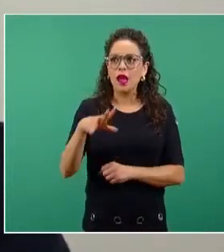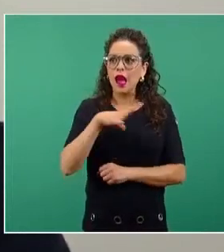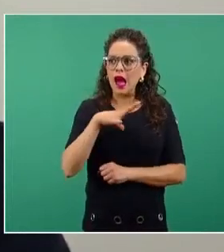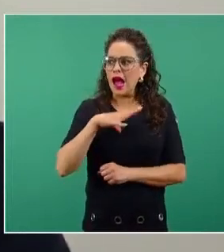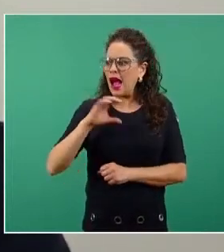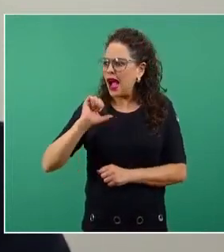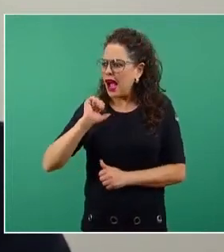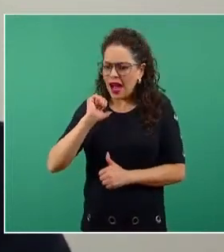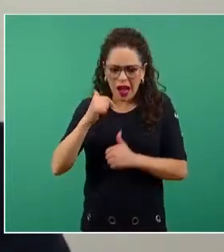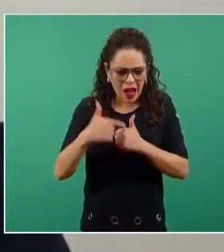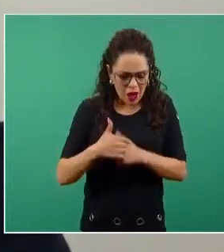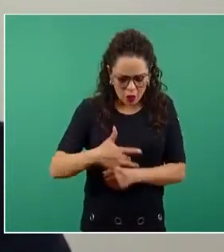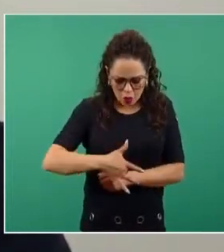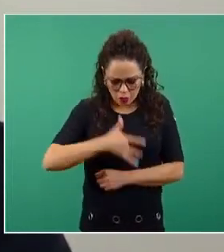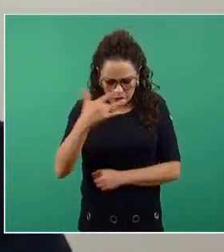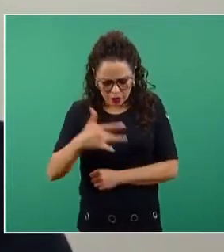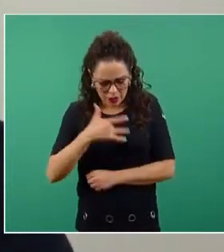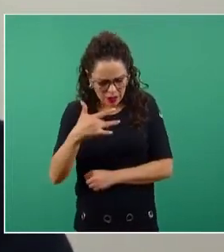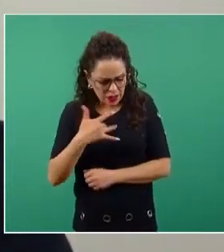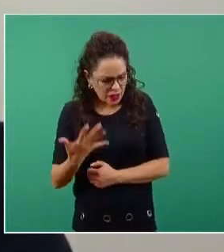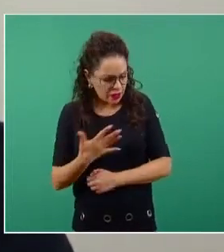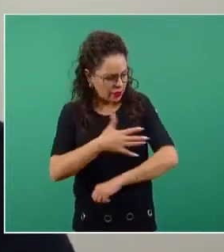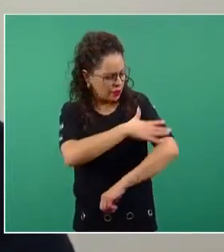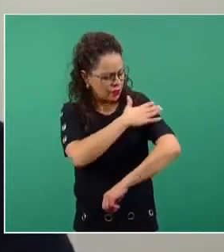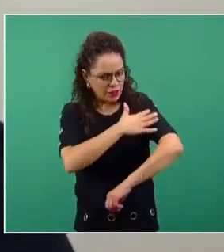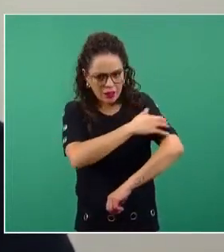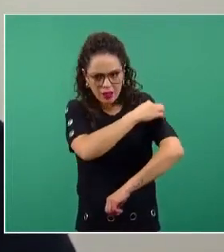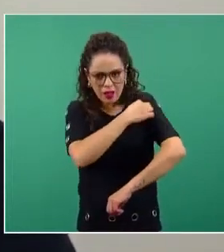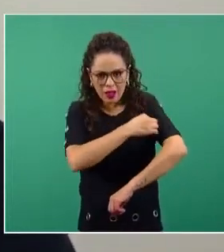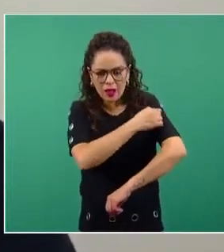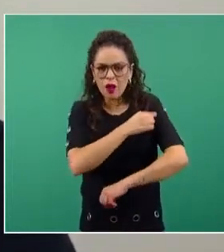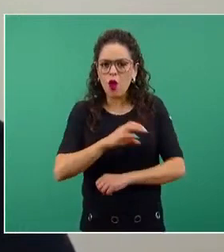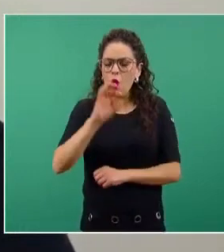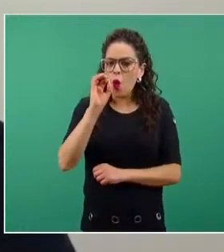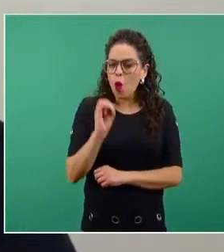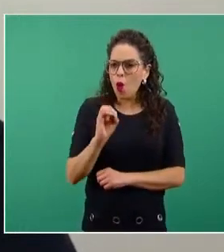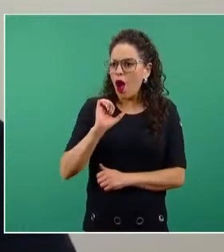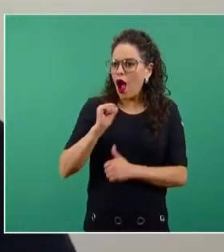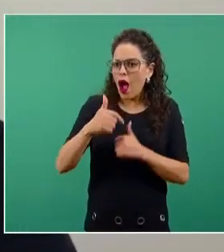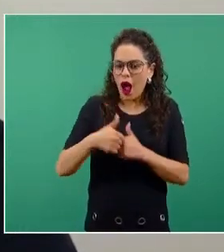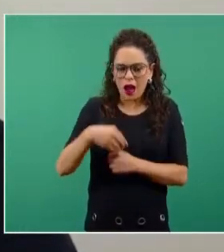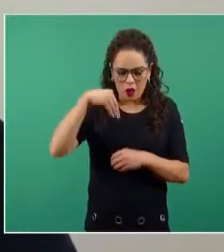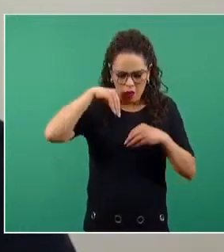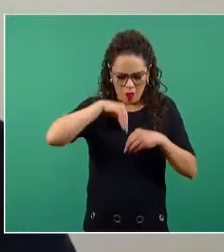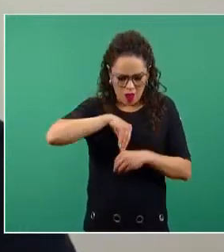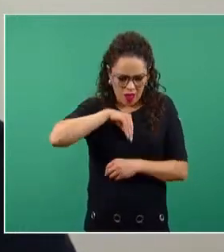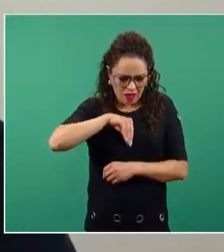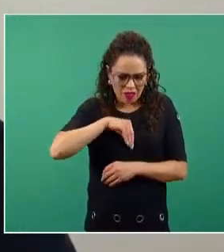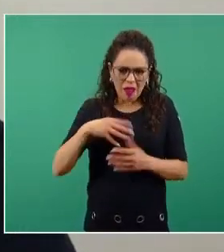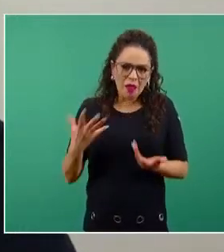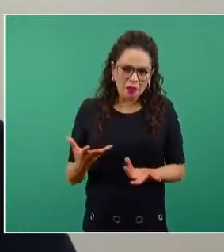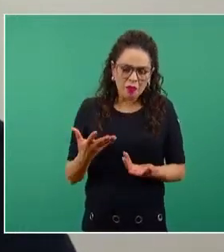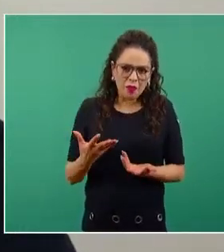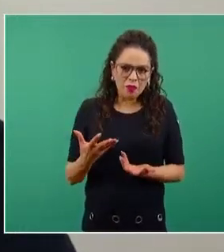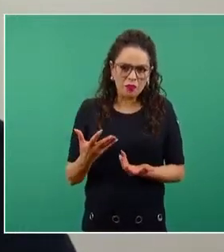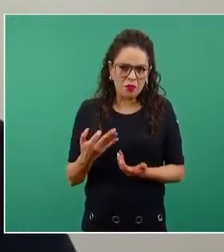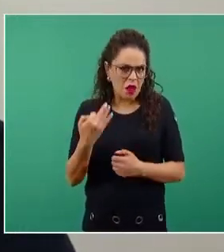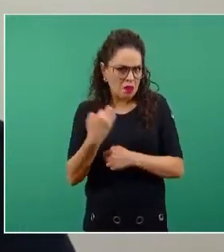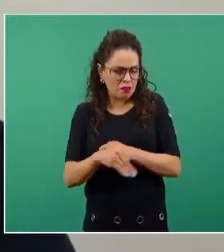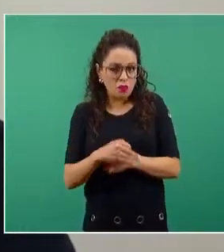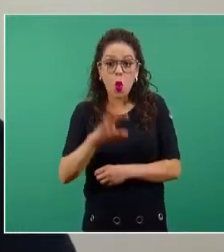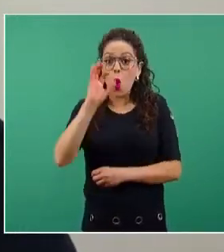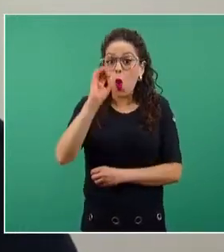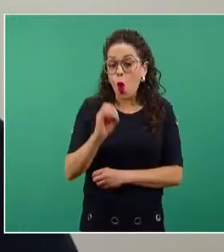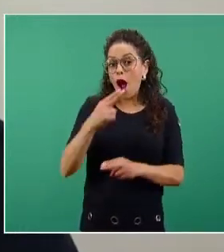de alguna reacción local, de alguna reacción temporal, pero también de manifestaciones o eventos